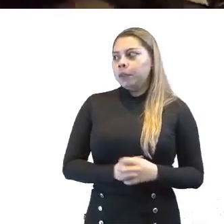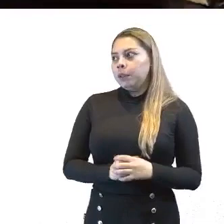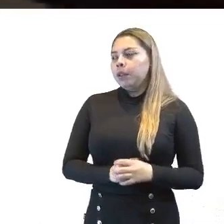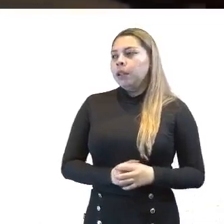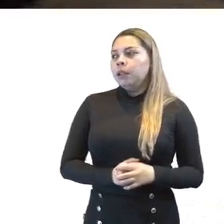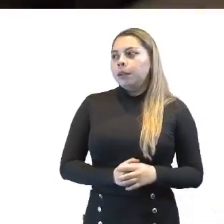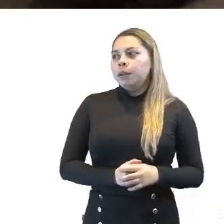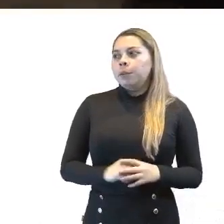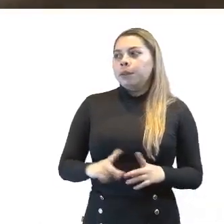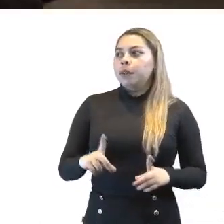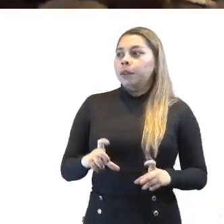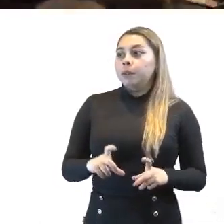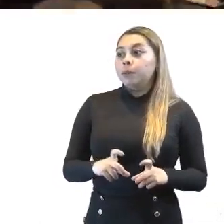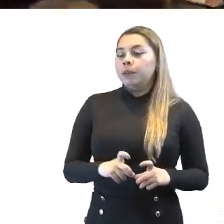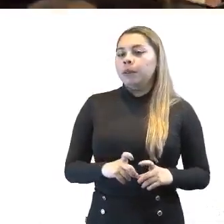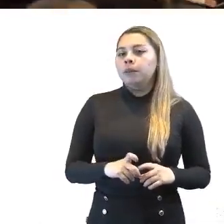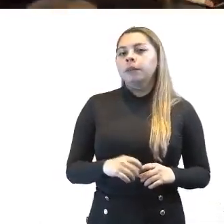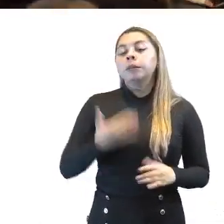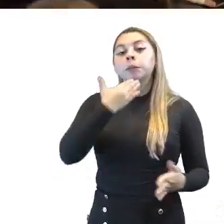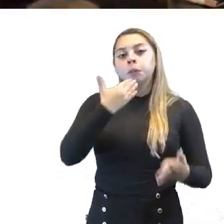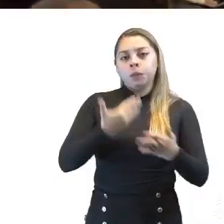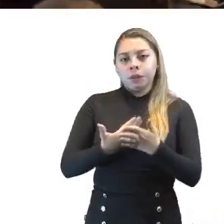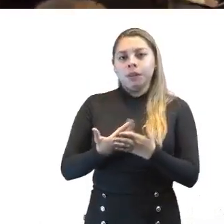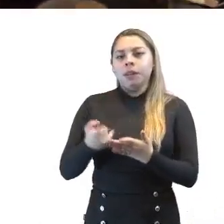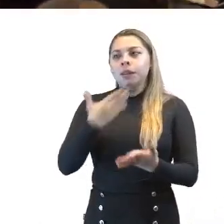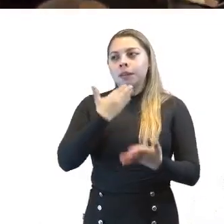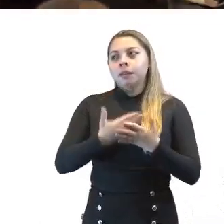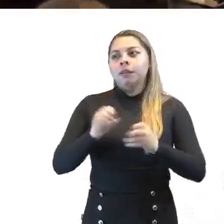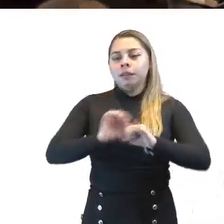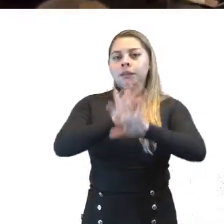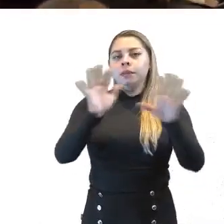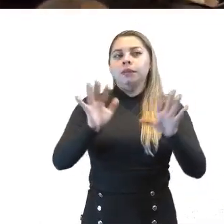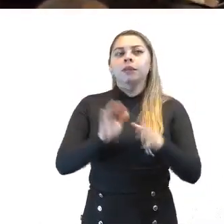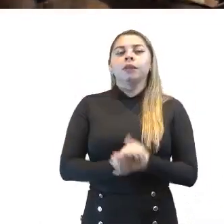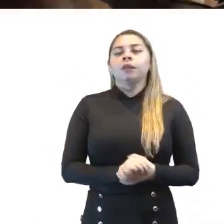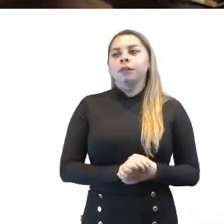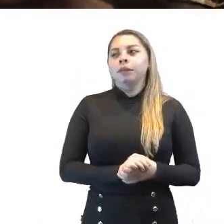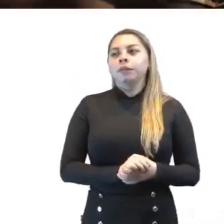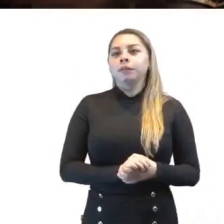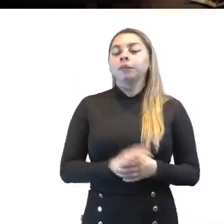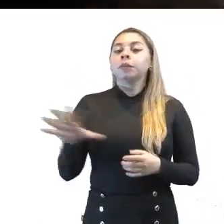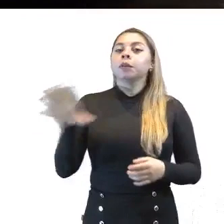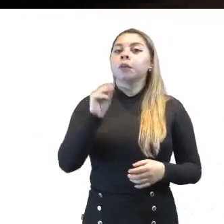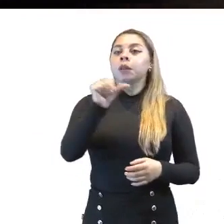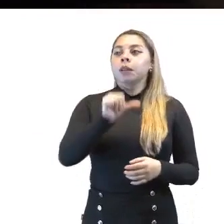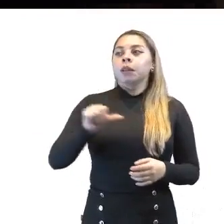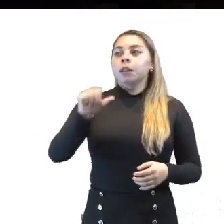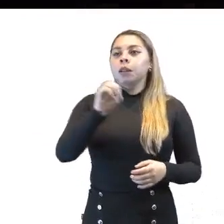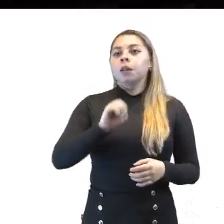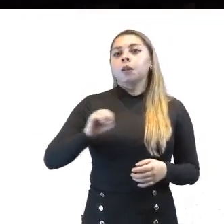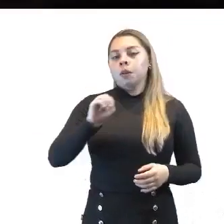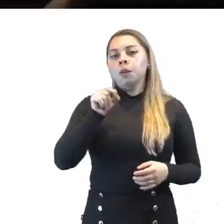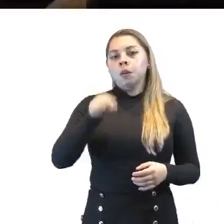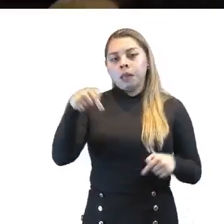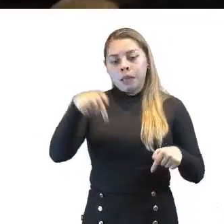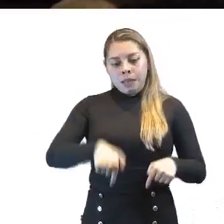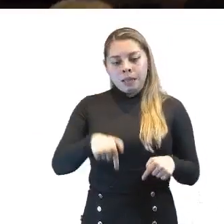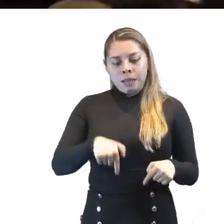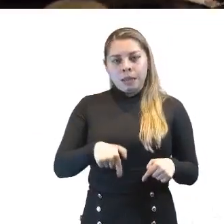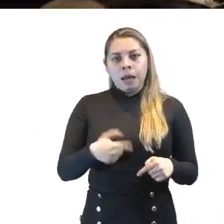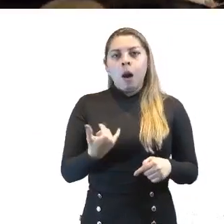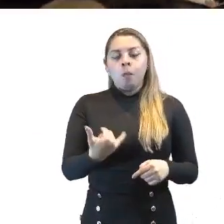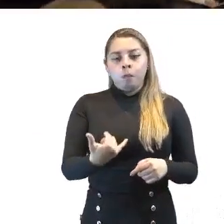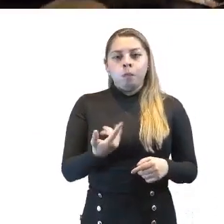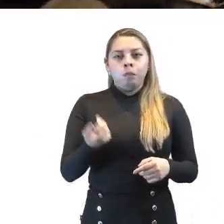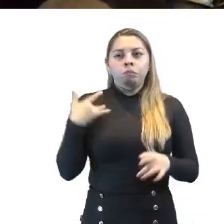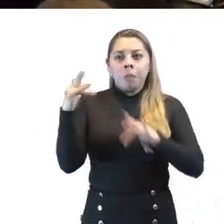Muchas gracias. Muy buenos días a todas, todes, todos los aquí presentes